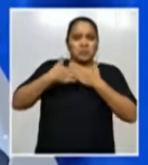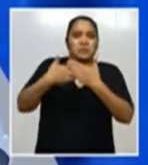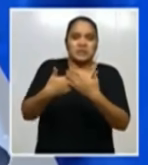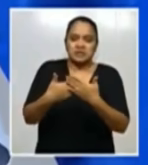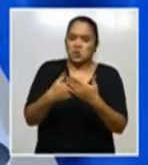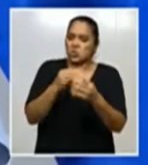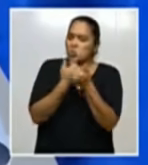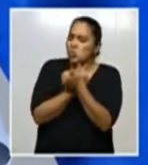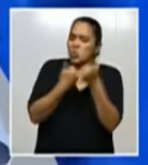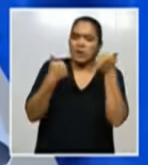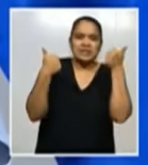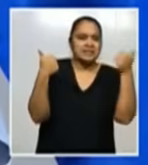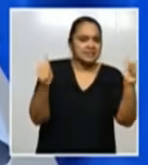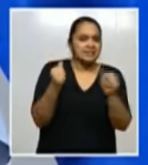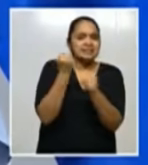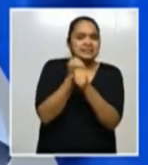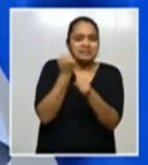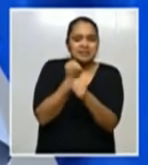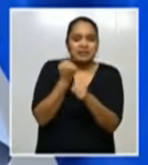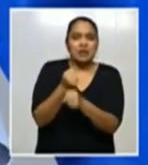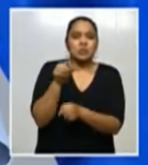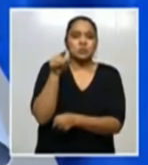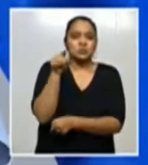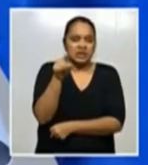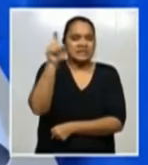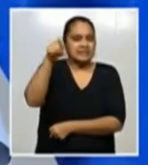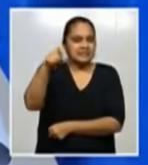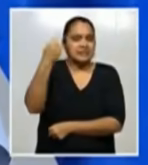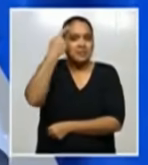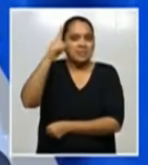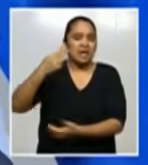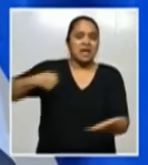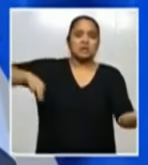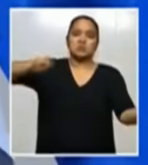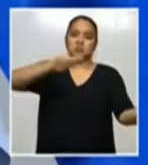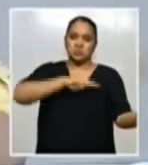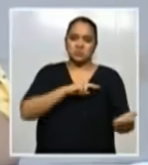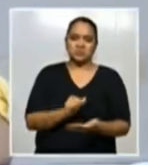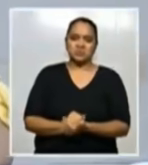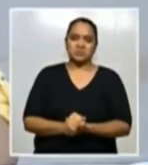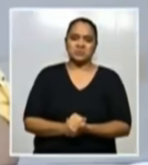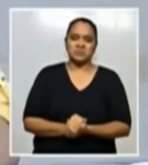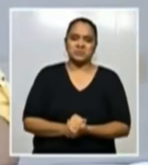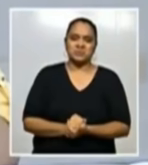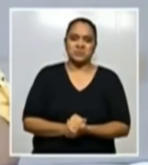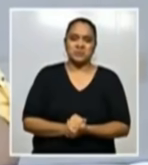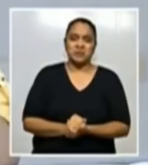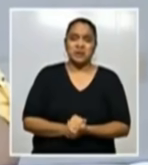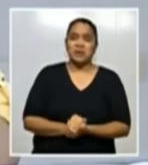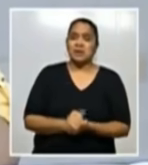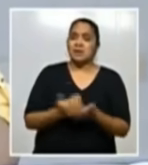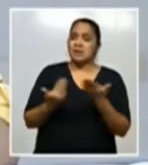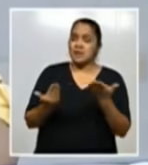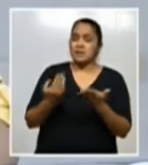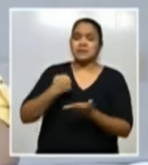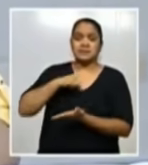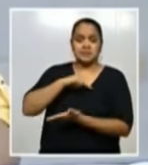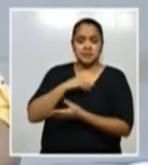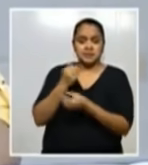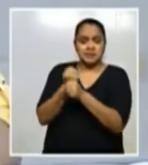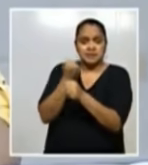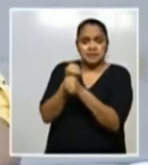iniciativa que vaya en procura de mejorar y aliviar la situación pandémica. Hemos estado trabajando,